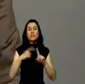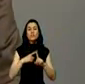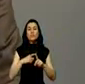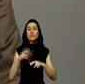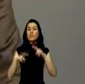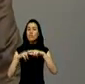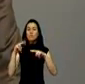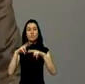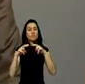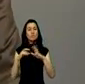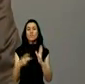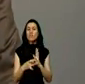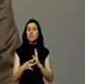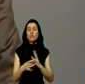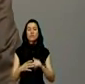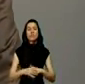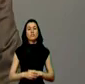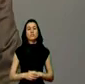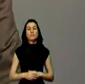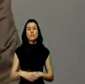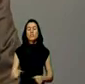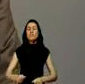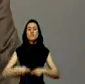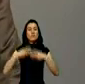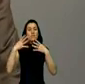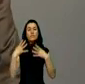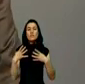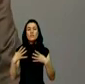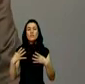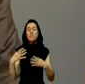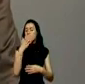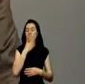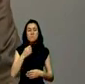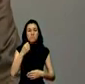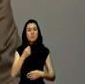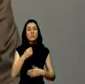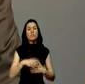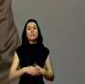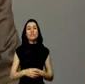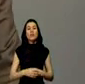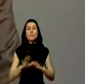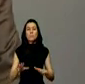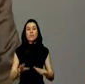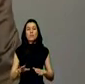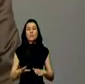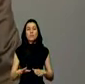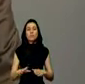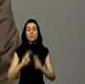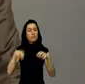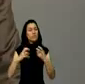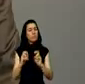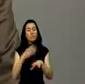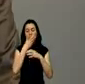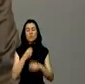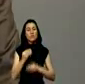lo primero que hemos visto. Es un buen edificio, un edificio en óptimas condiciones y, por tanto, nos permite hacer una reforma también óptima y de